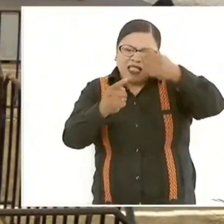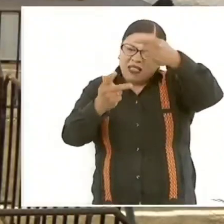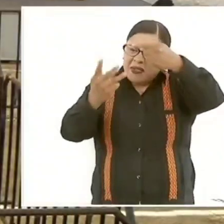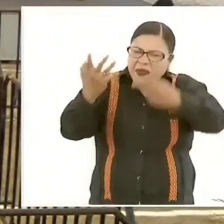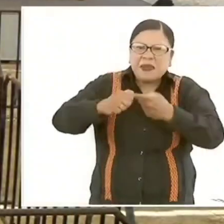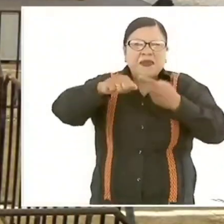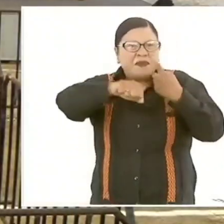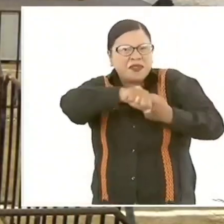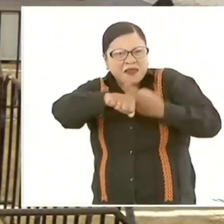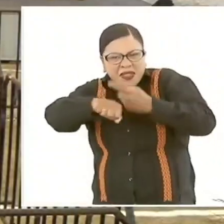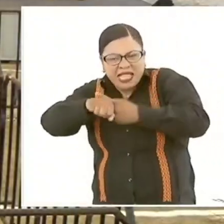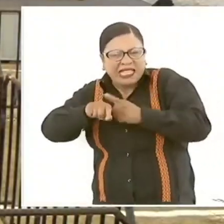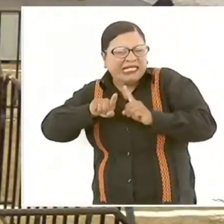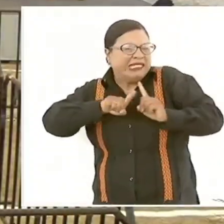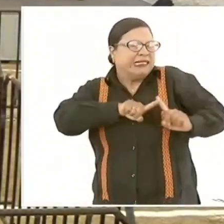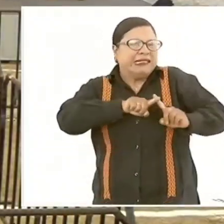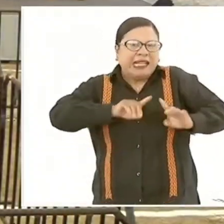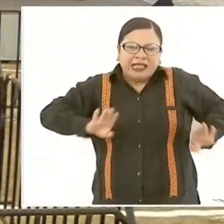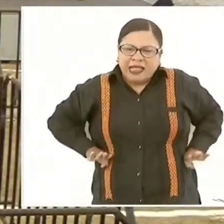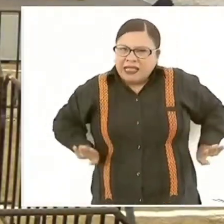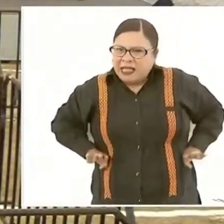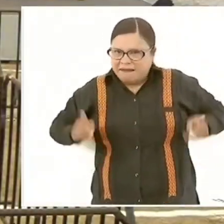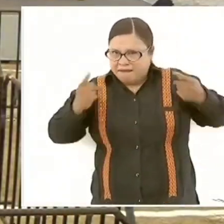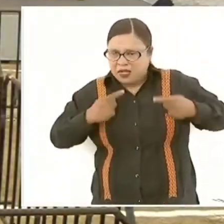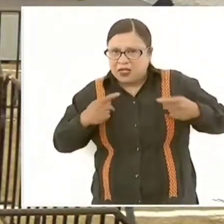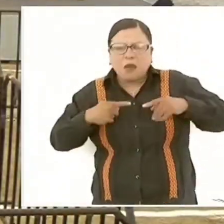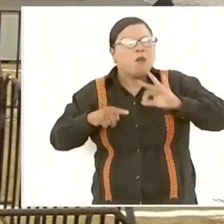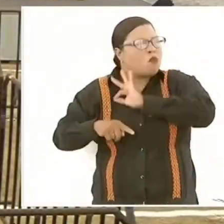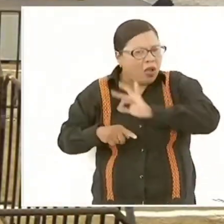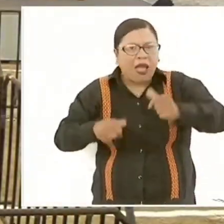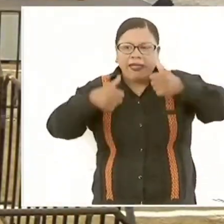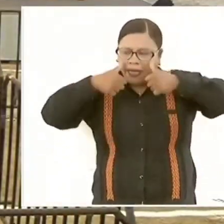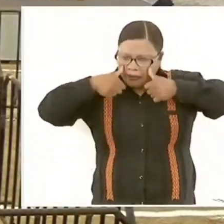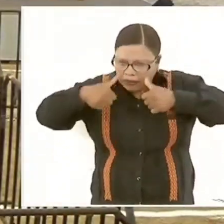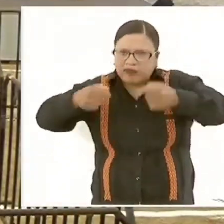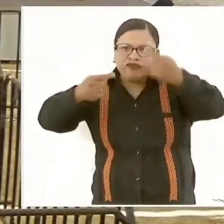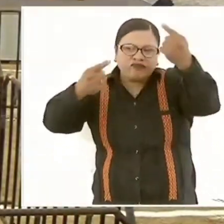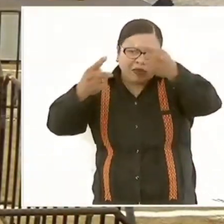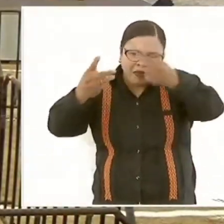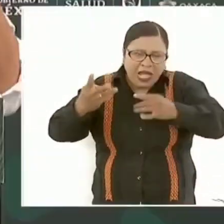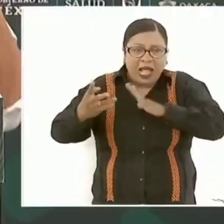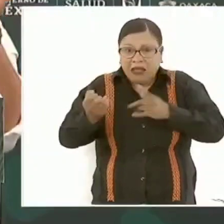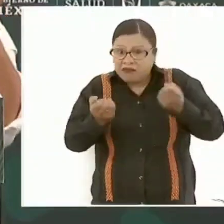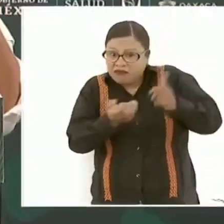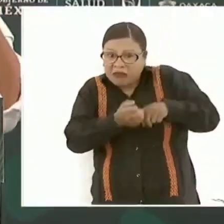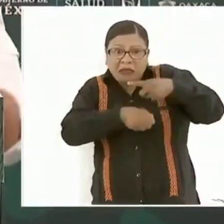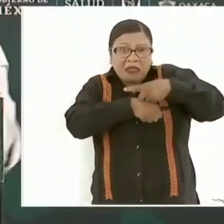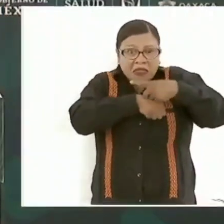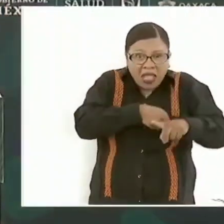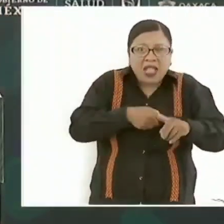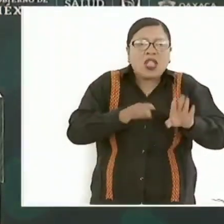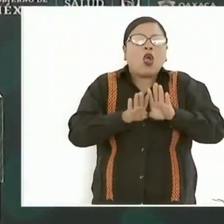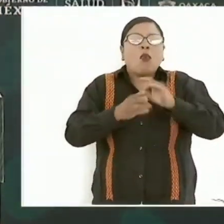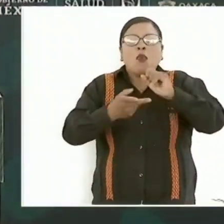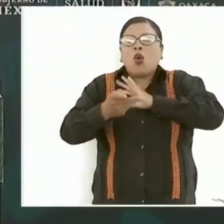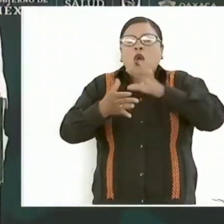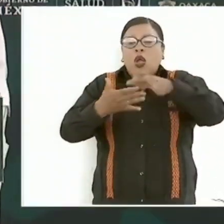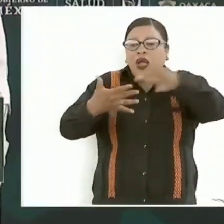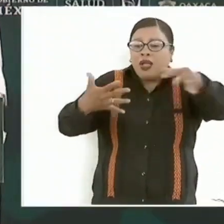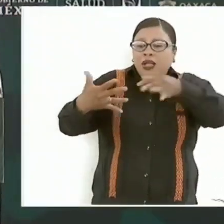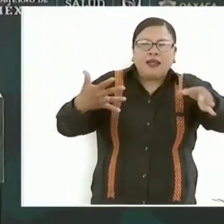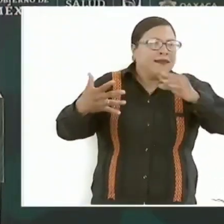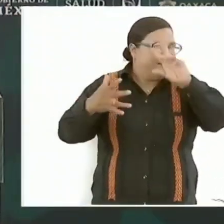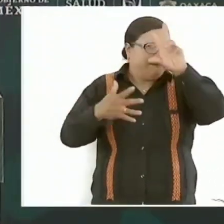todas las personas, que cualquier persona se pueda atender de las cuestiones que le afectan y sin catálogos y, lo más importante,